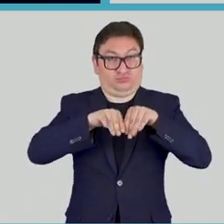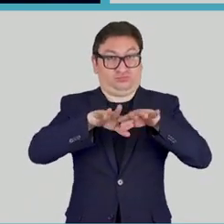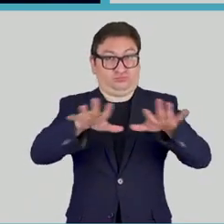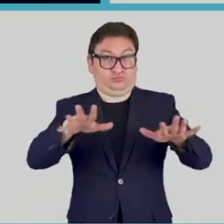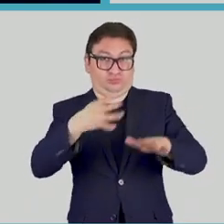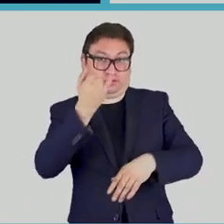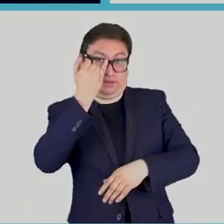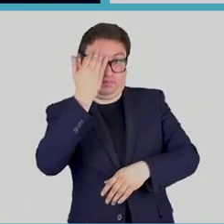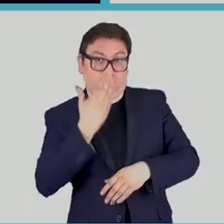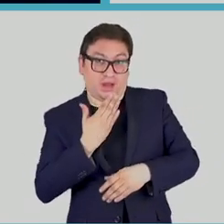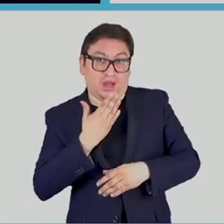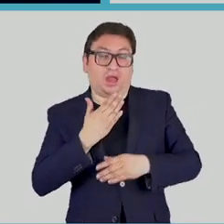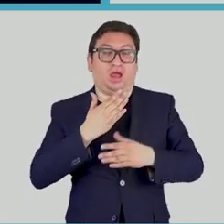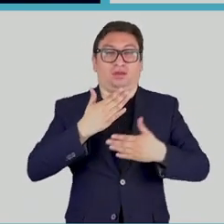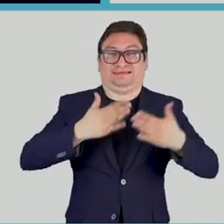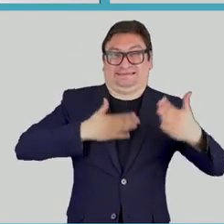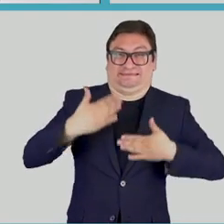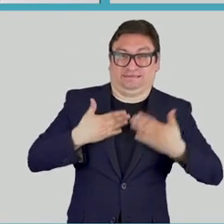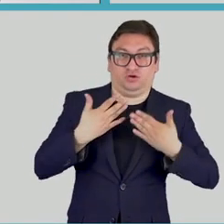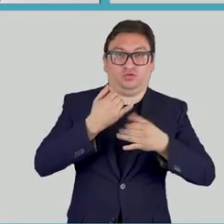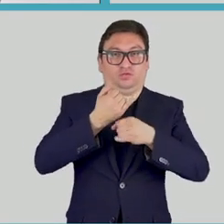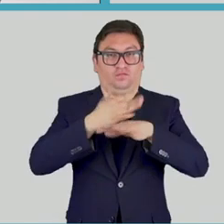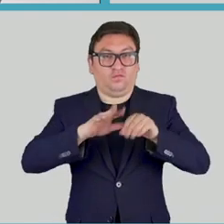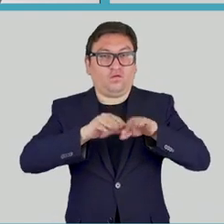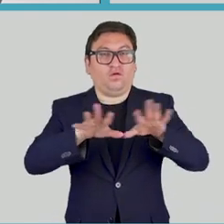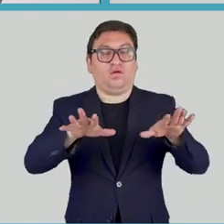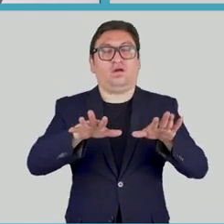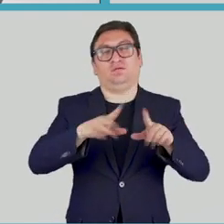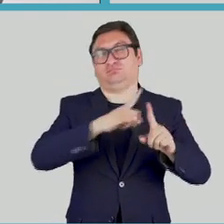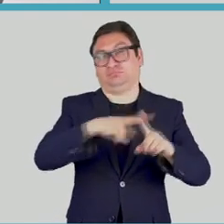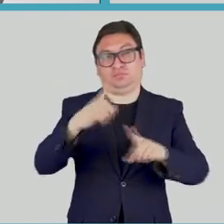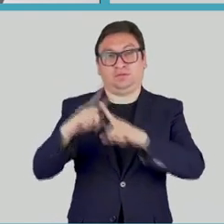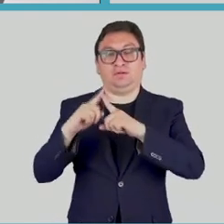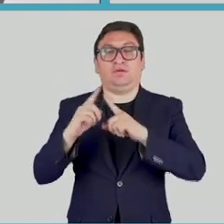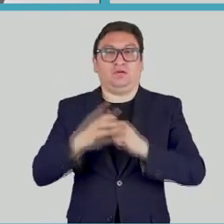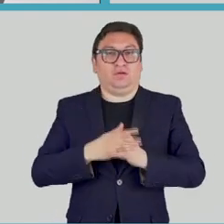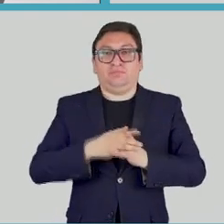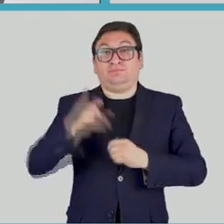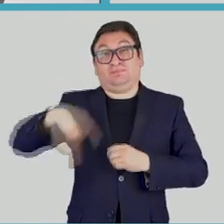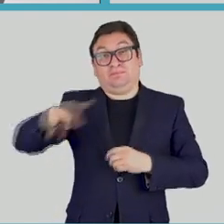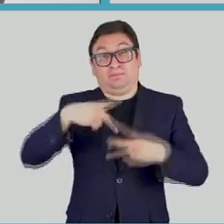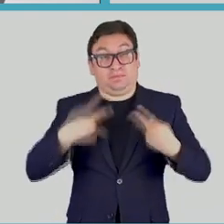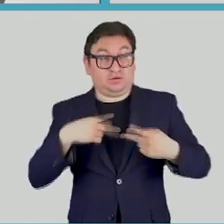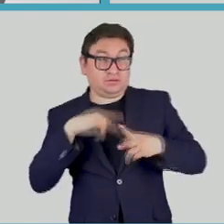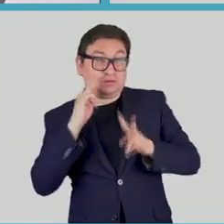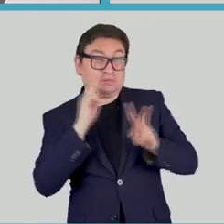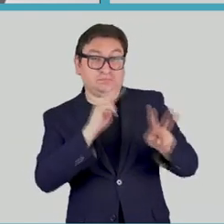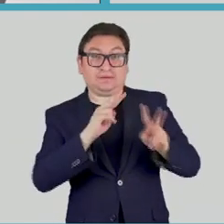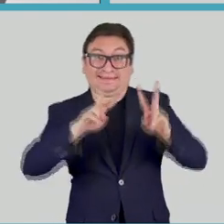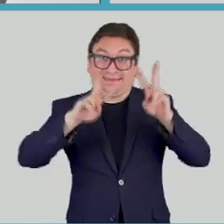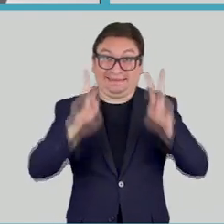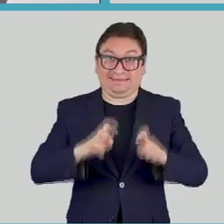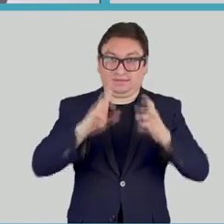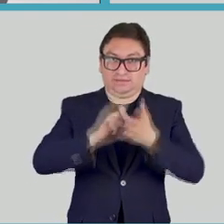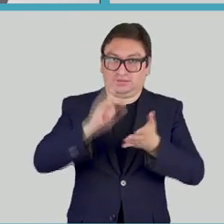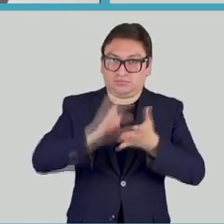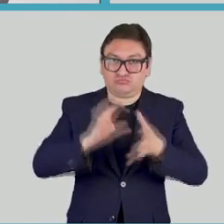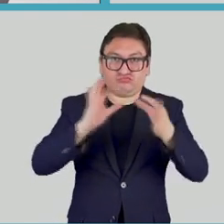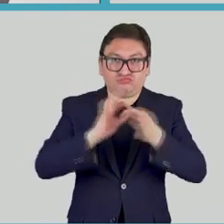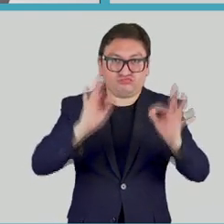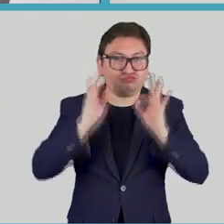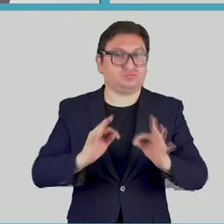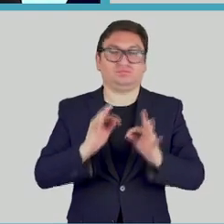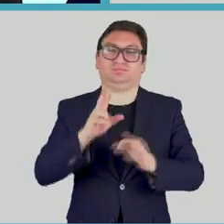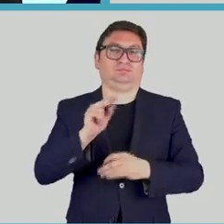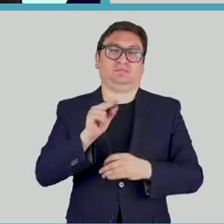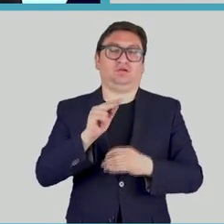estas imágenes ya sea de entretenimiento informativas no logran captar a su totalidad las cuestiones que tienen que ver